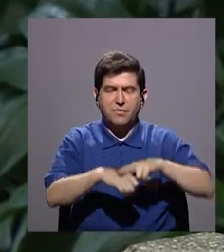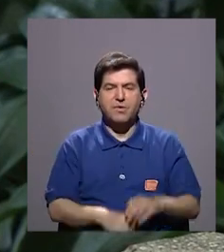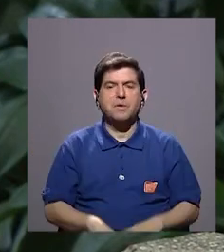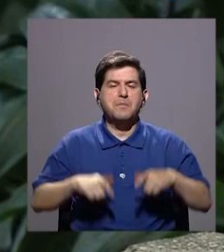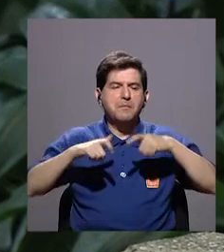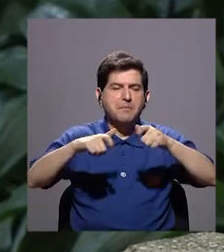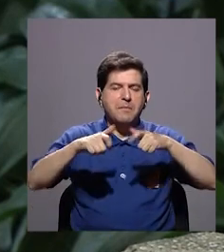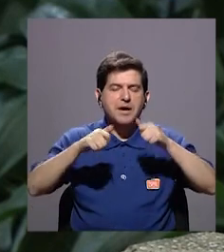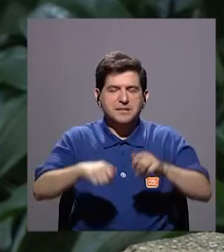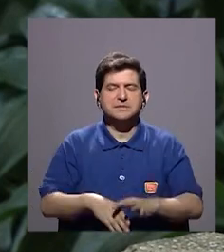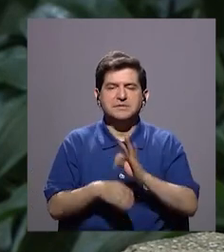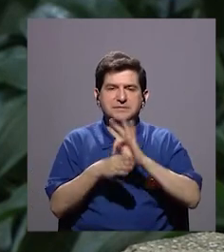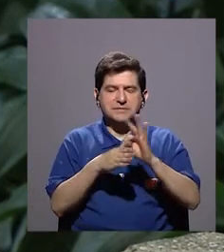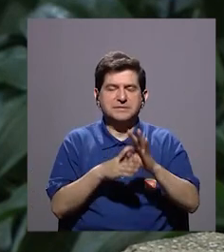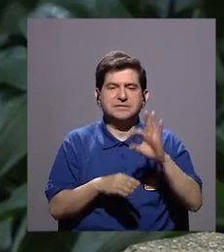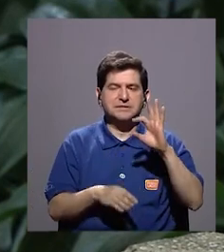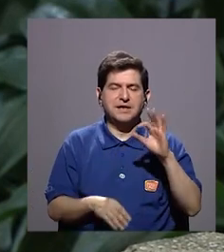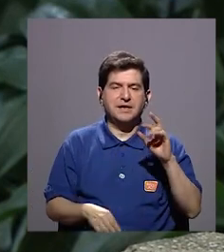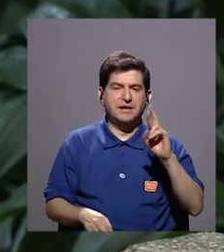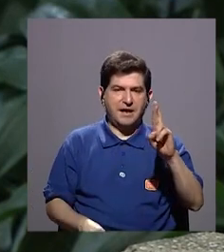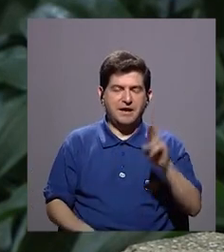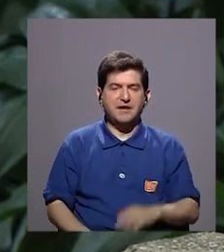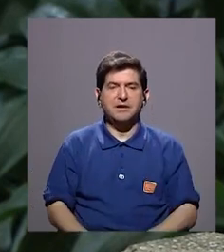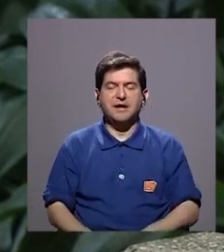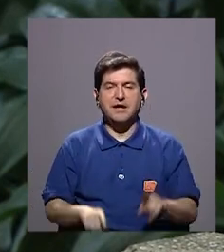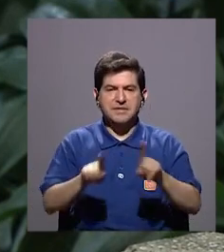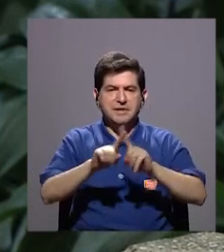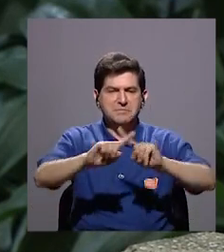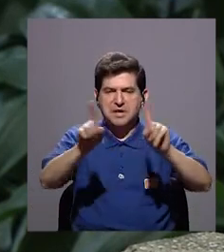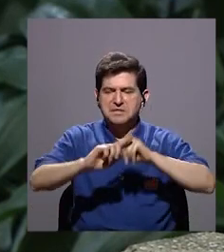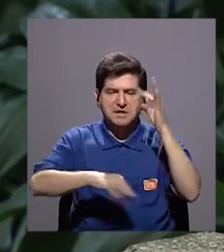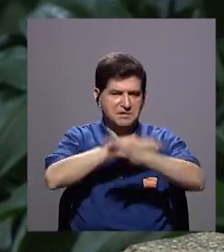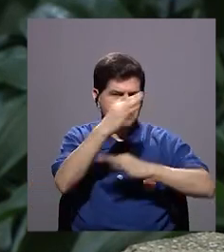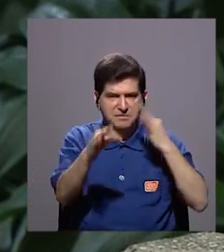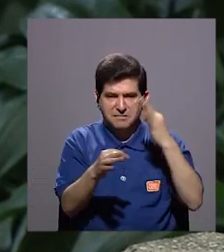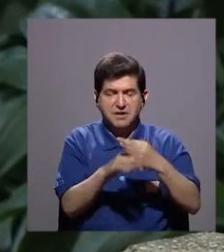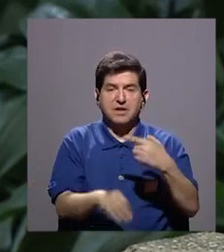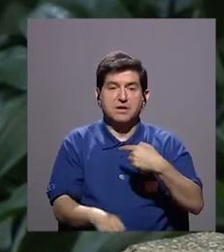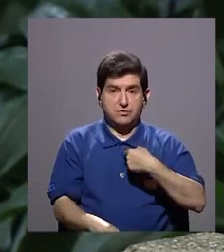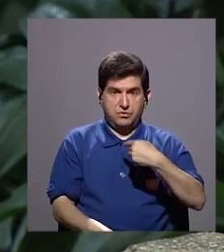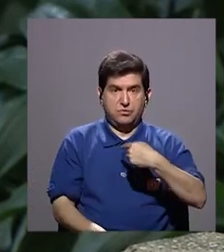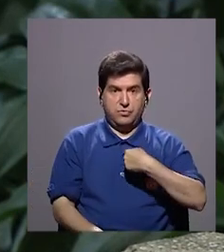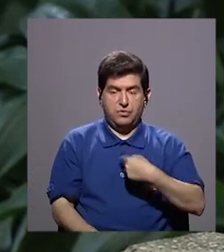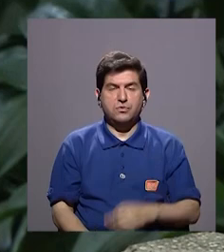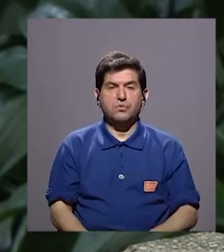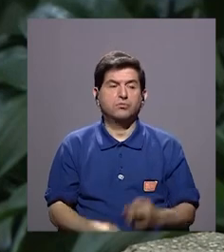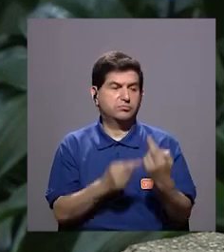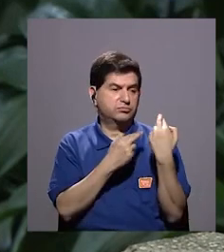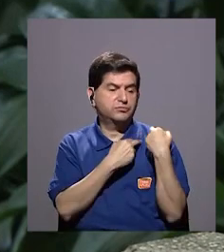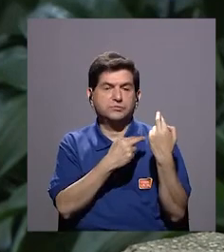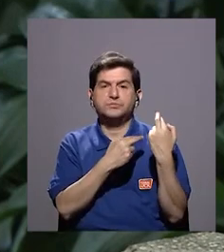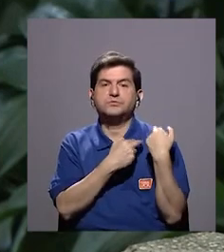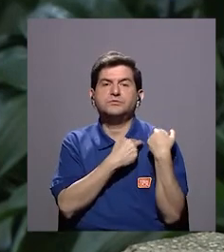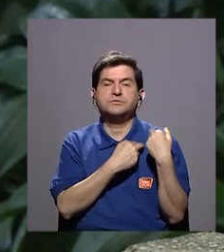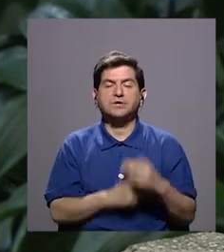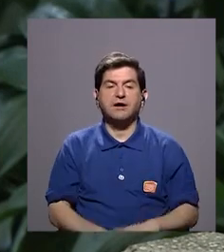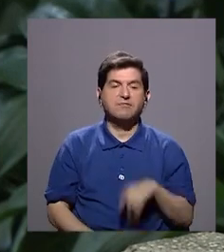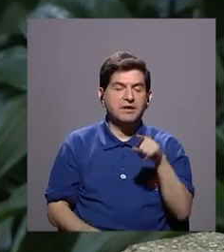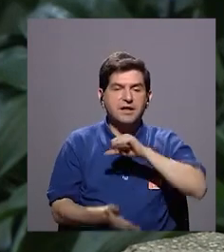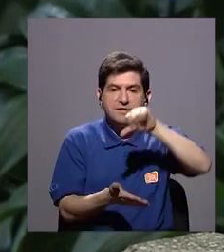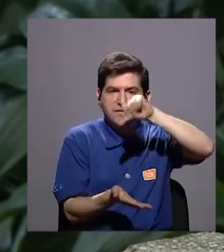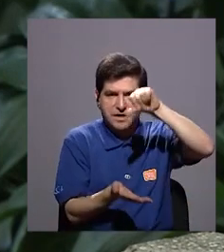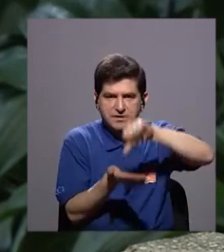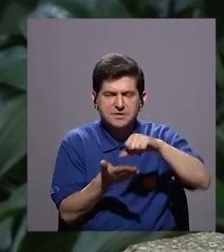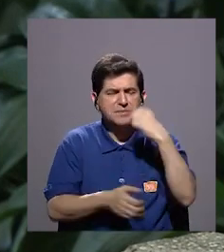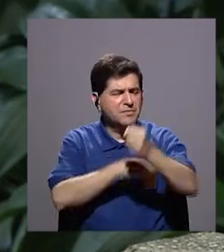dentro de eso masaje, Reiki, constelaciones familiares, quiropraxia. Y yo estuve a cargo